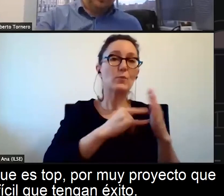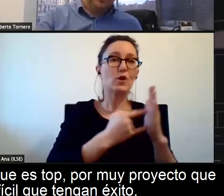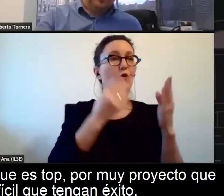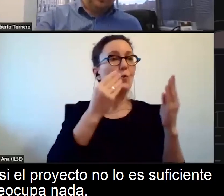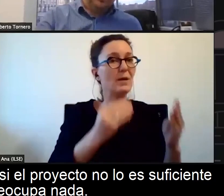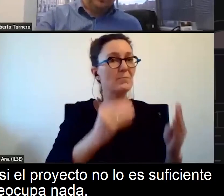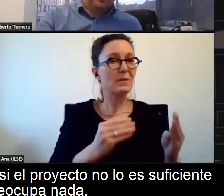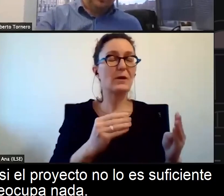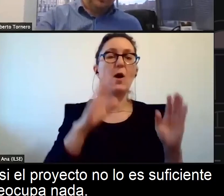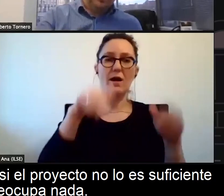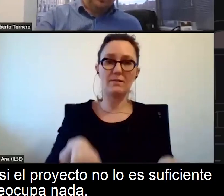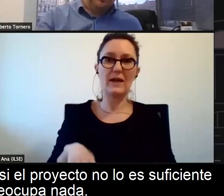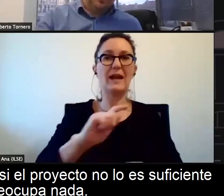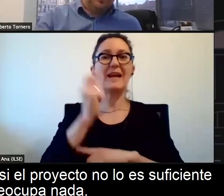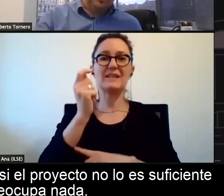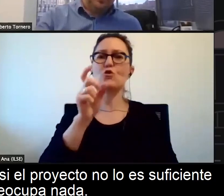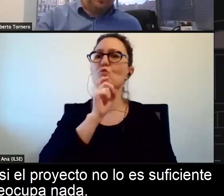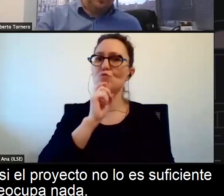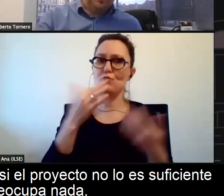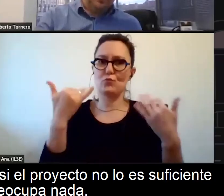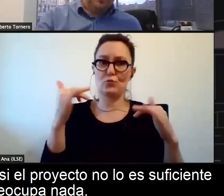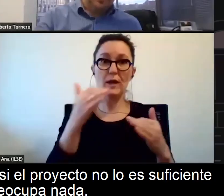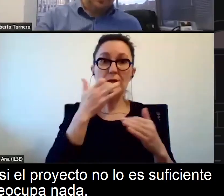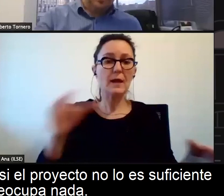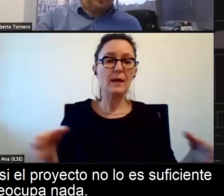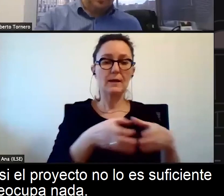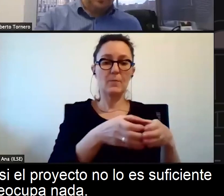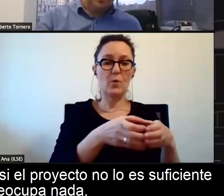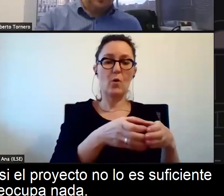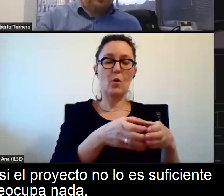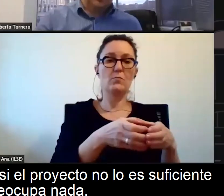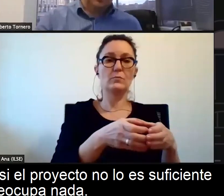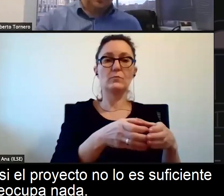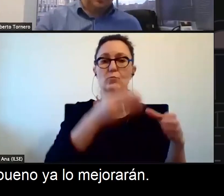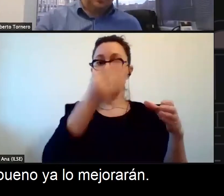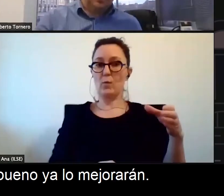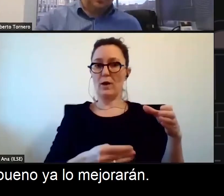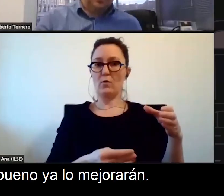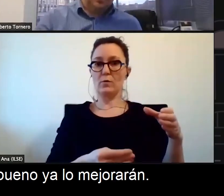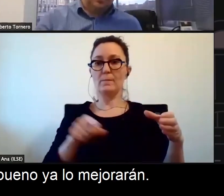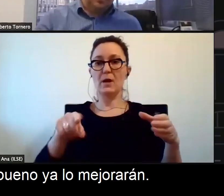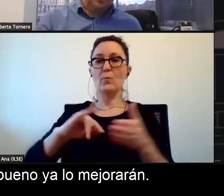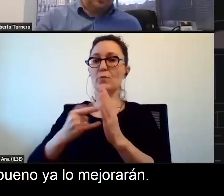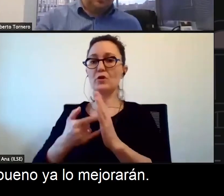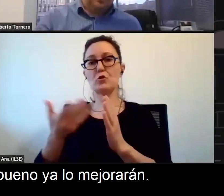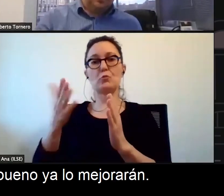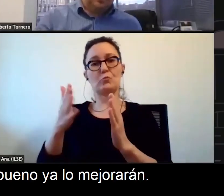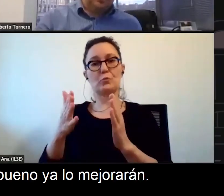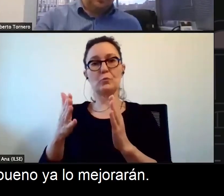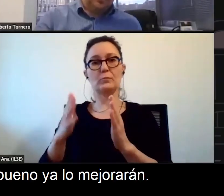que tengan éxito. Pero si el equipo es muy bueno, si el proyecto no lo es suficiente aún, no me preocupa nada, porque si el equipo es bueno ya lo